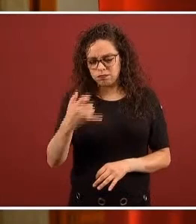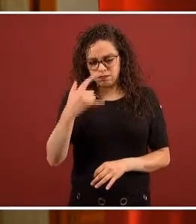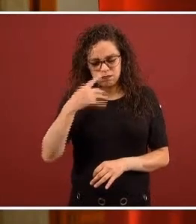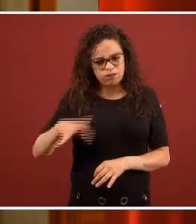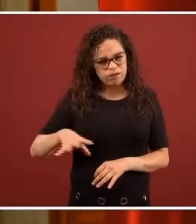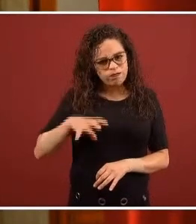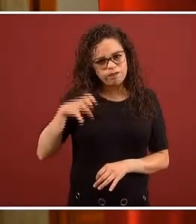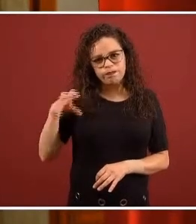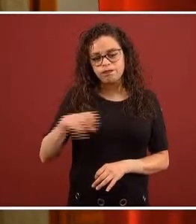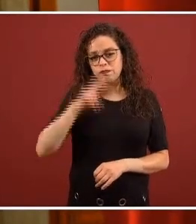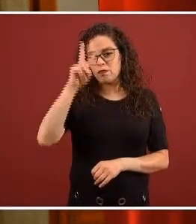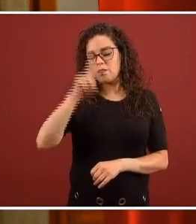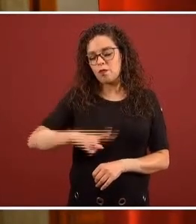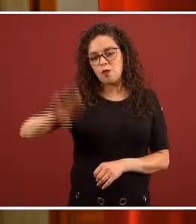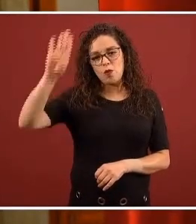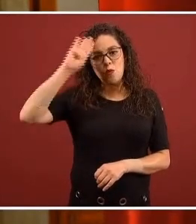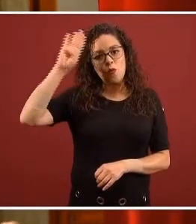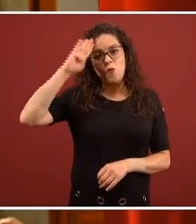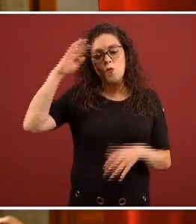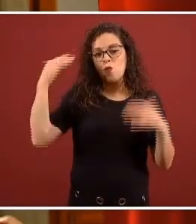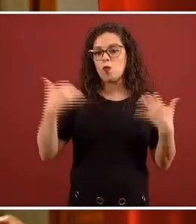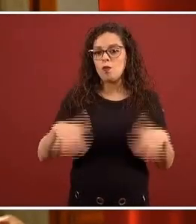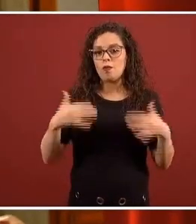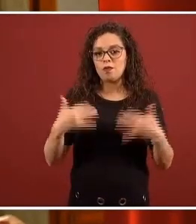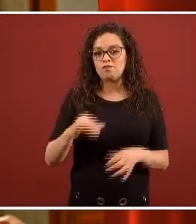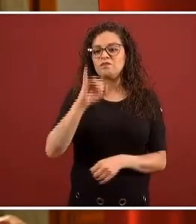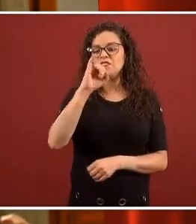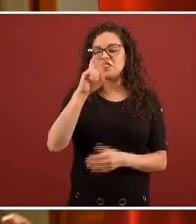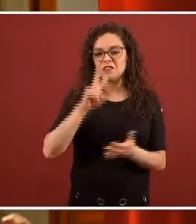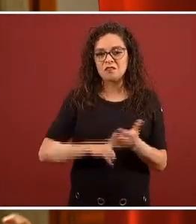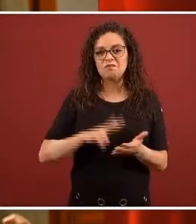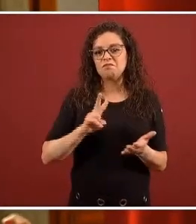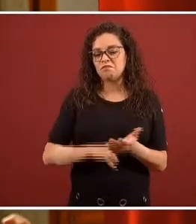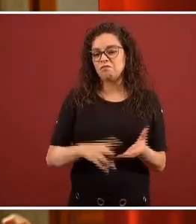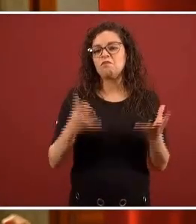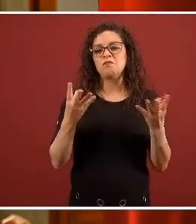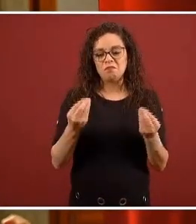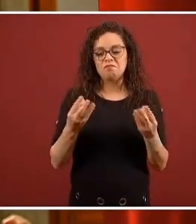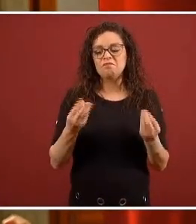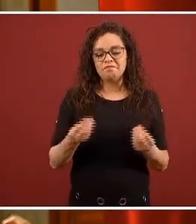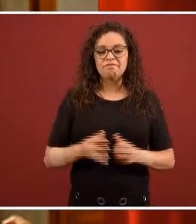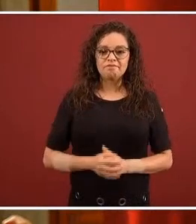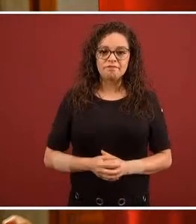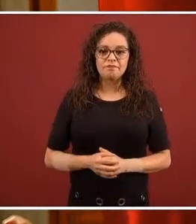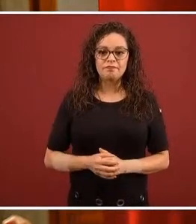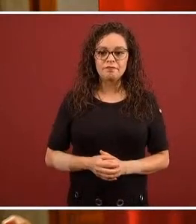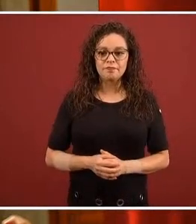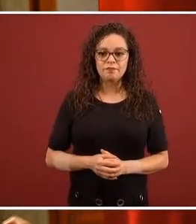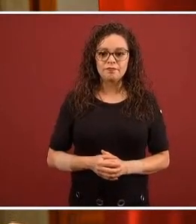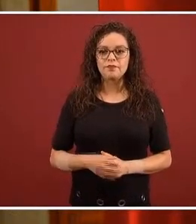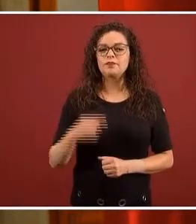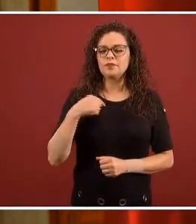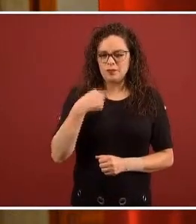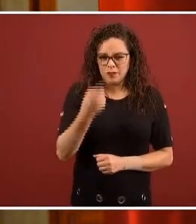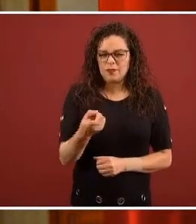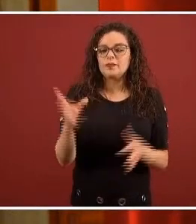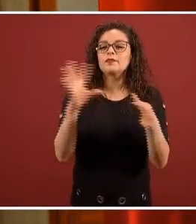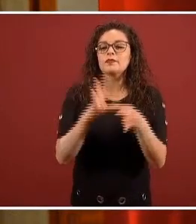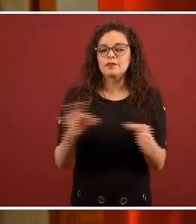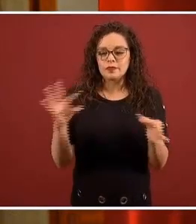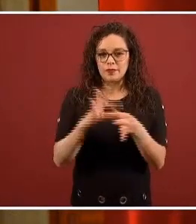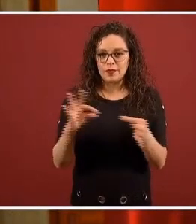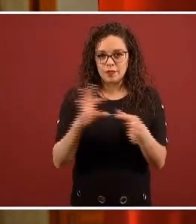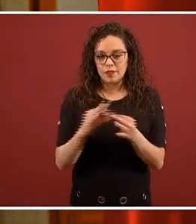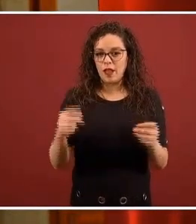realmente son mayúsculos valen la pena. Y miren, yo aquí les voy a platicar